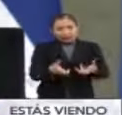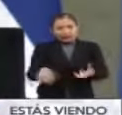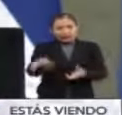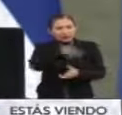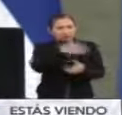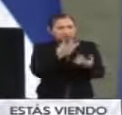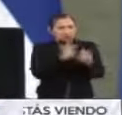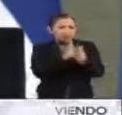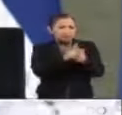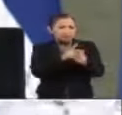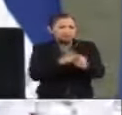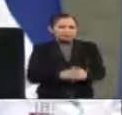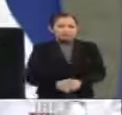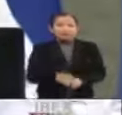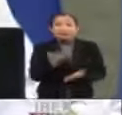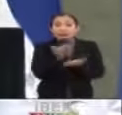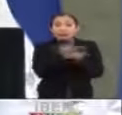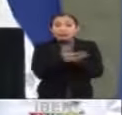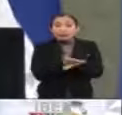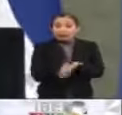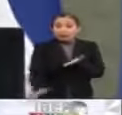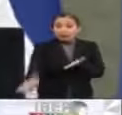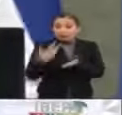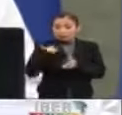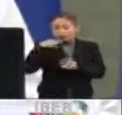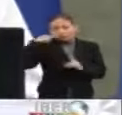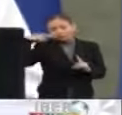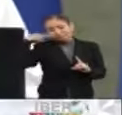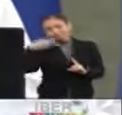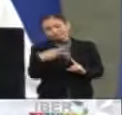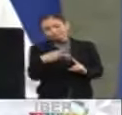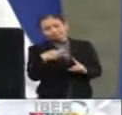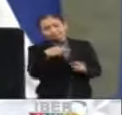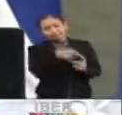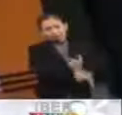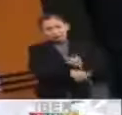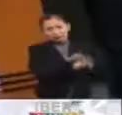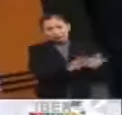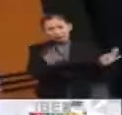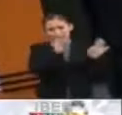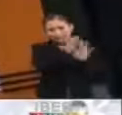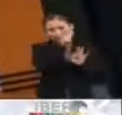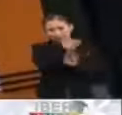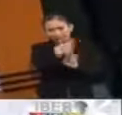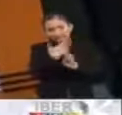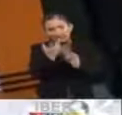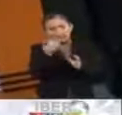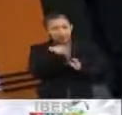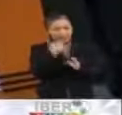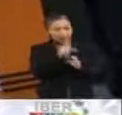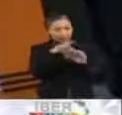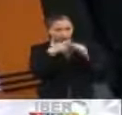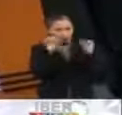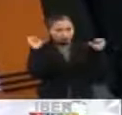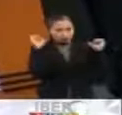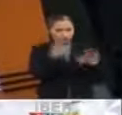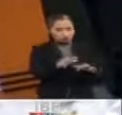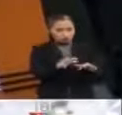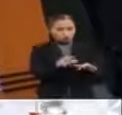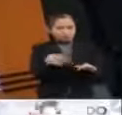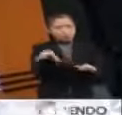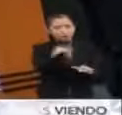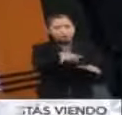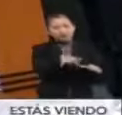de la soberanía. Y por el otro lado, el enfoque fundamental de esta 13ª